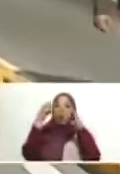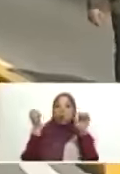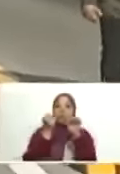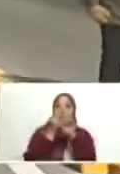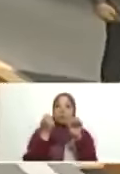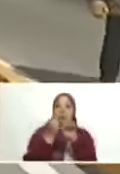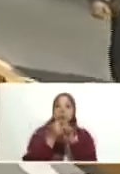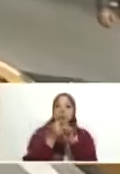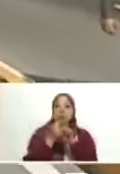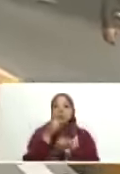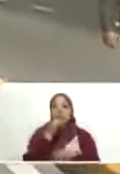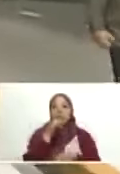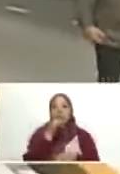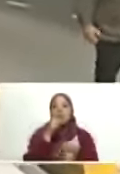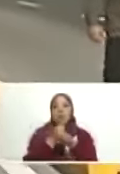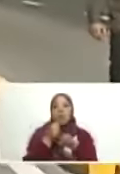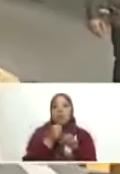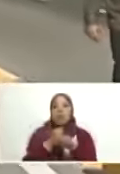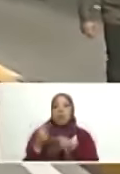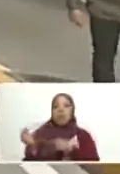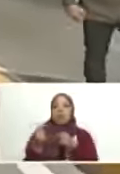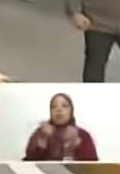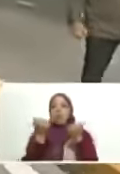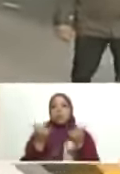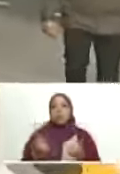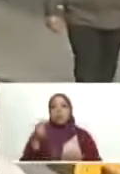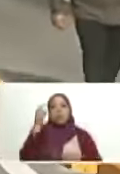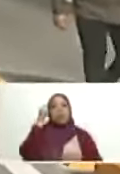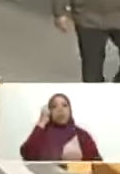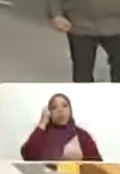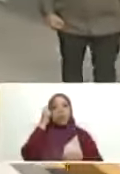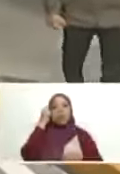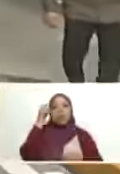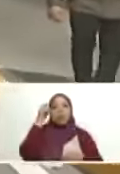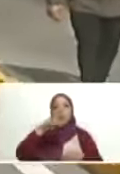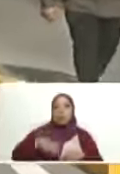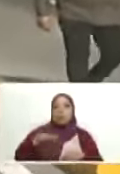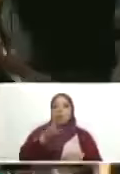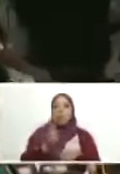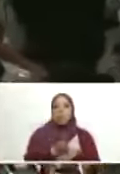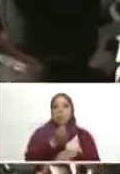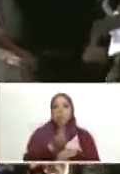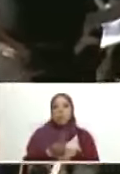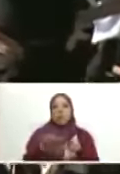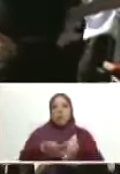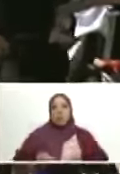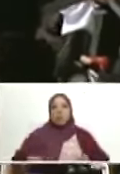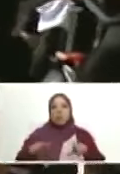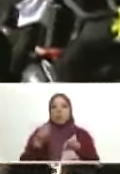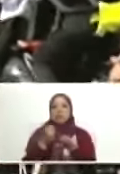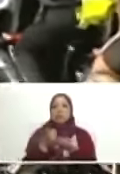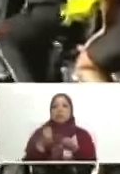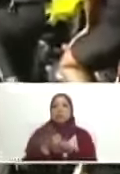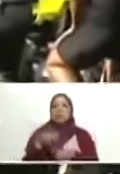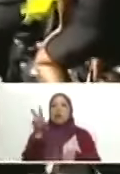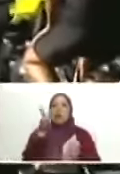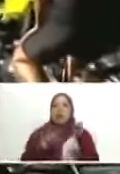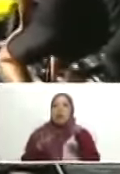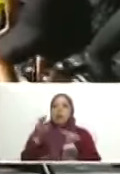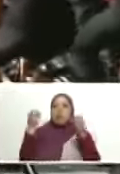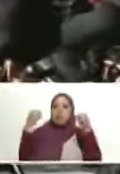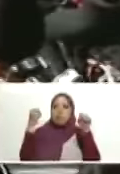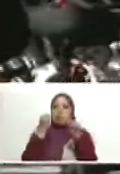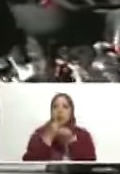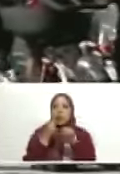con techo de madera, para que la gente durante el día también pueda hacer uso de estos espacios y disfrutar. Mira, y aplicaron